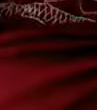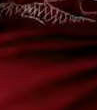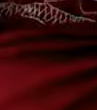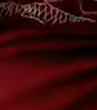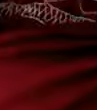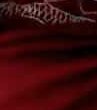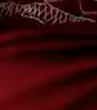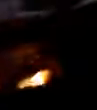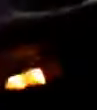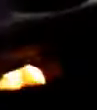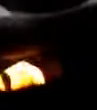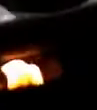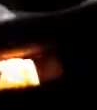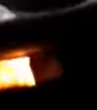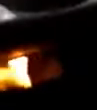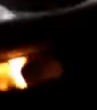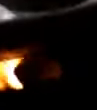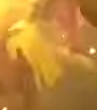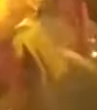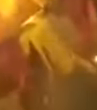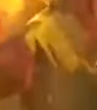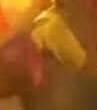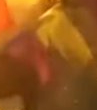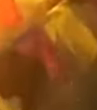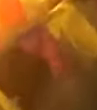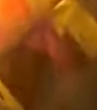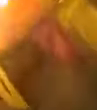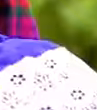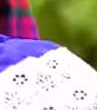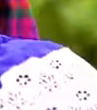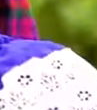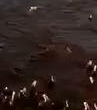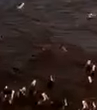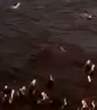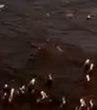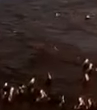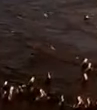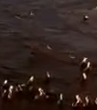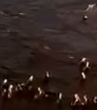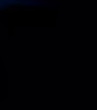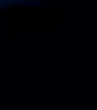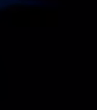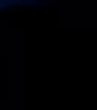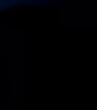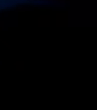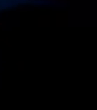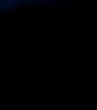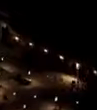Agradecemos a los medios de comunicación por enlazarse a la cadena nacional de radio y televisión.